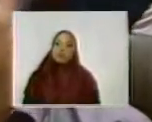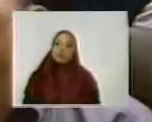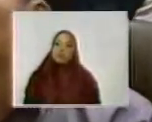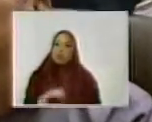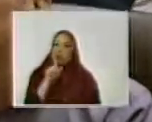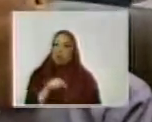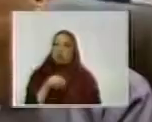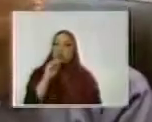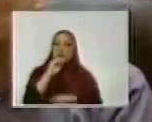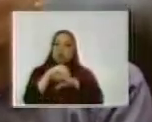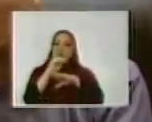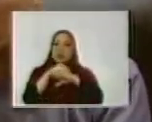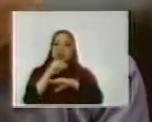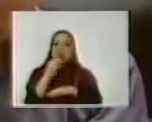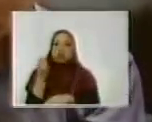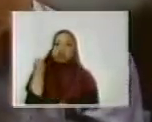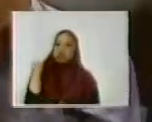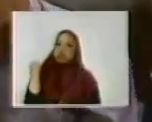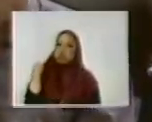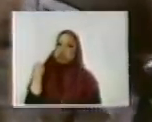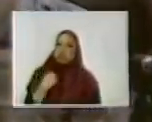solicitando...